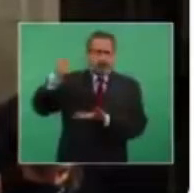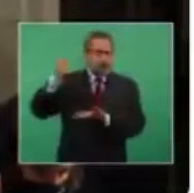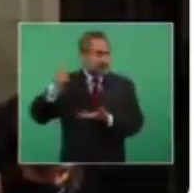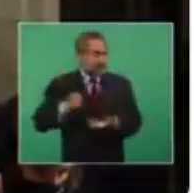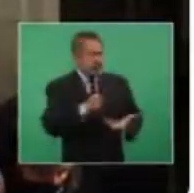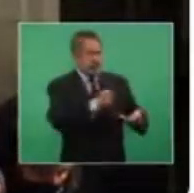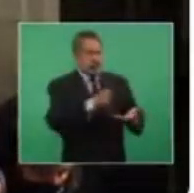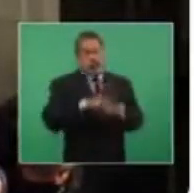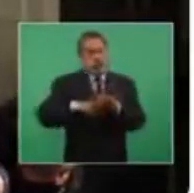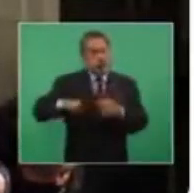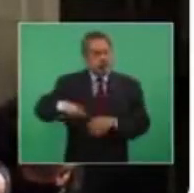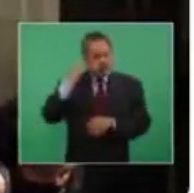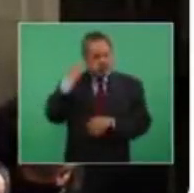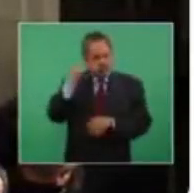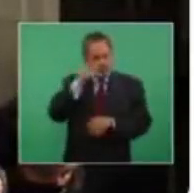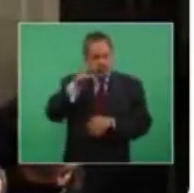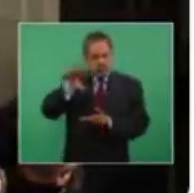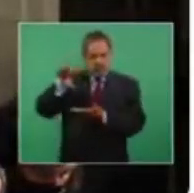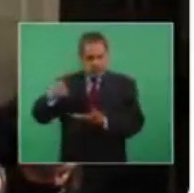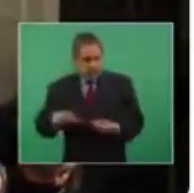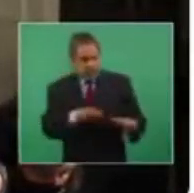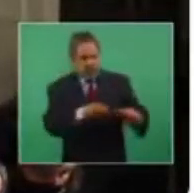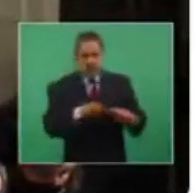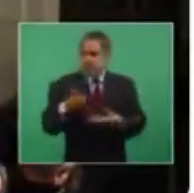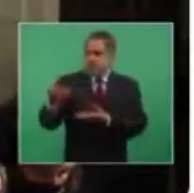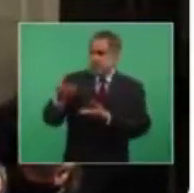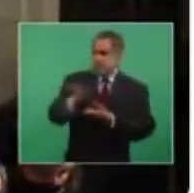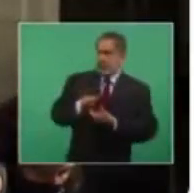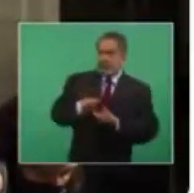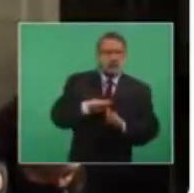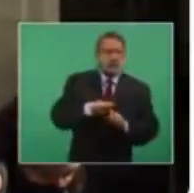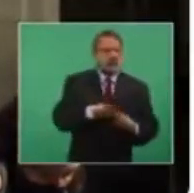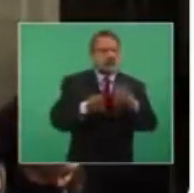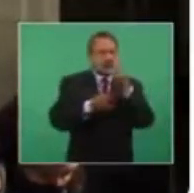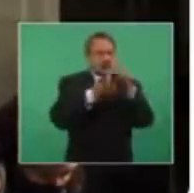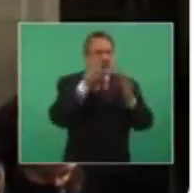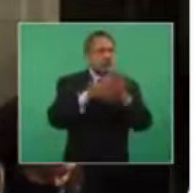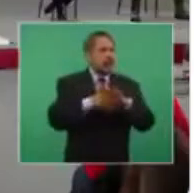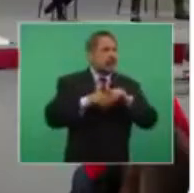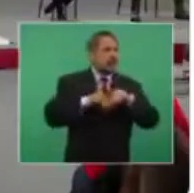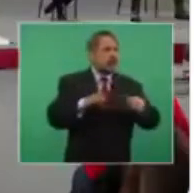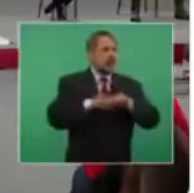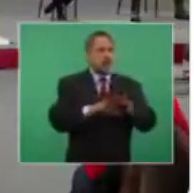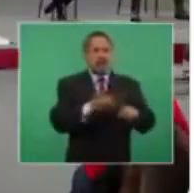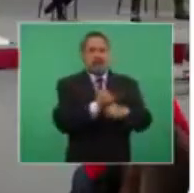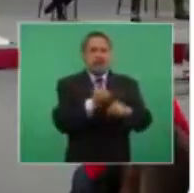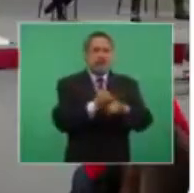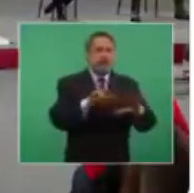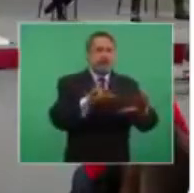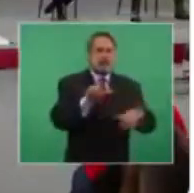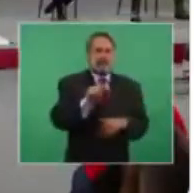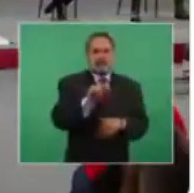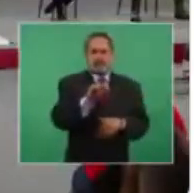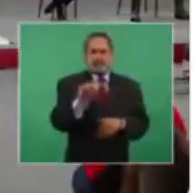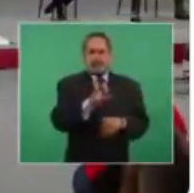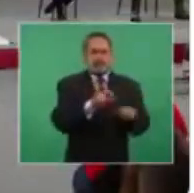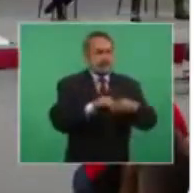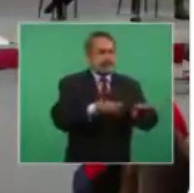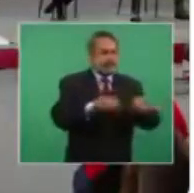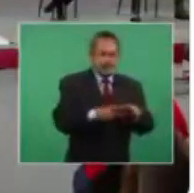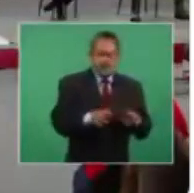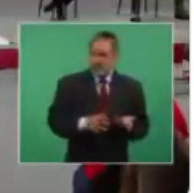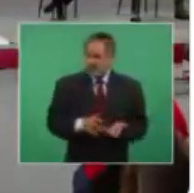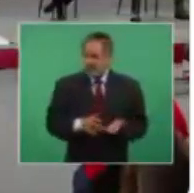del gobierno de Michoacán, para financiar la plataforma Latinus. Y le quiero preguntar a